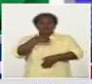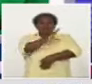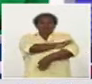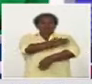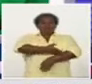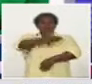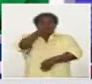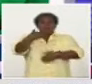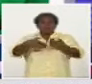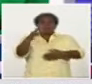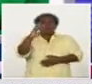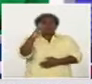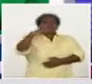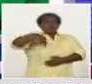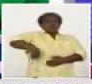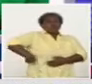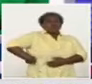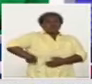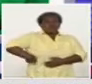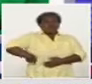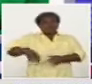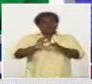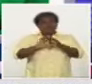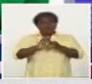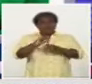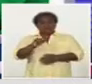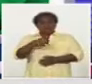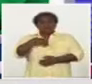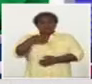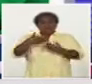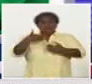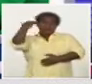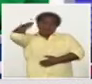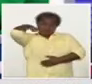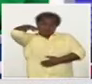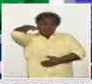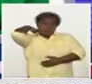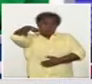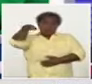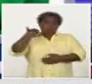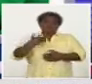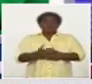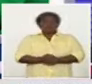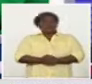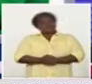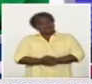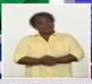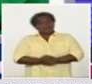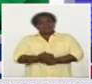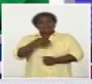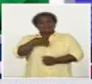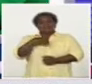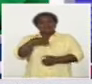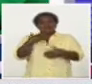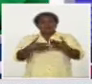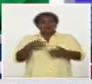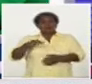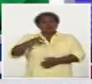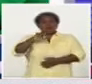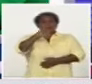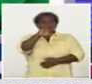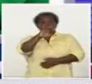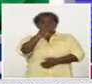renal crónica, enfermedad pulmonar obstructiva crónica, un adenoma de carcinoma de